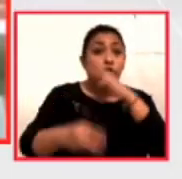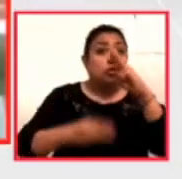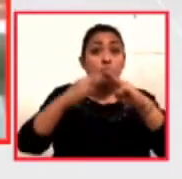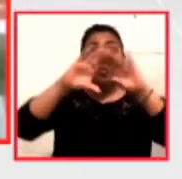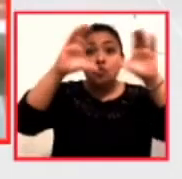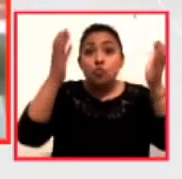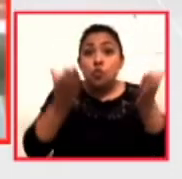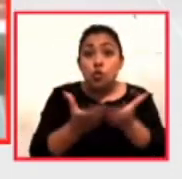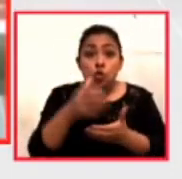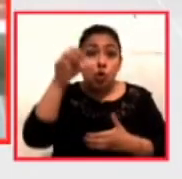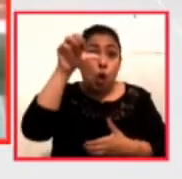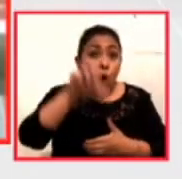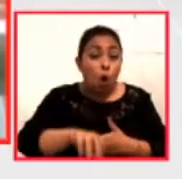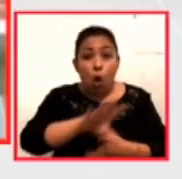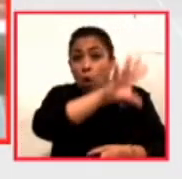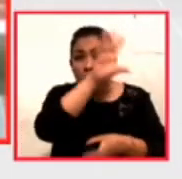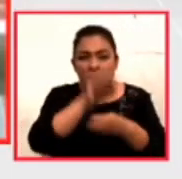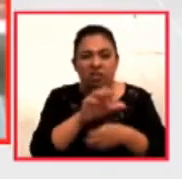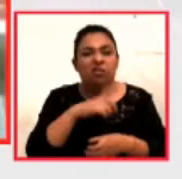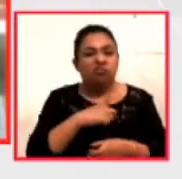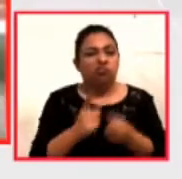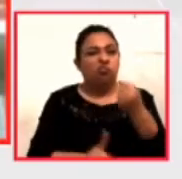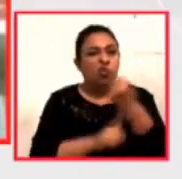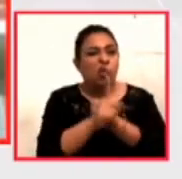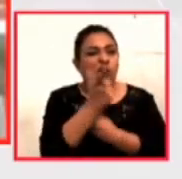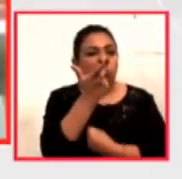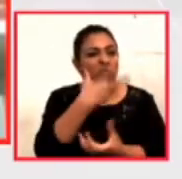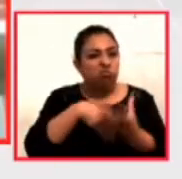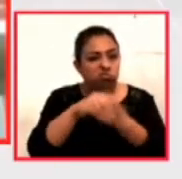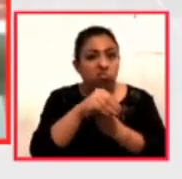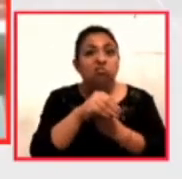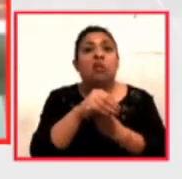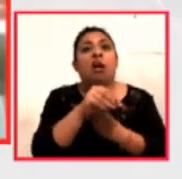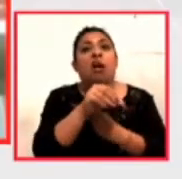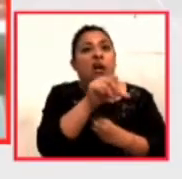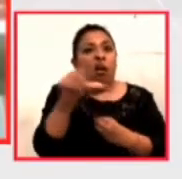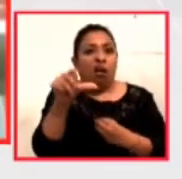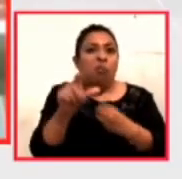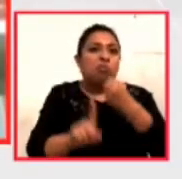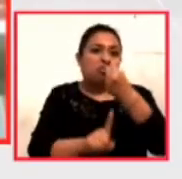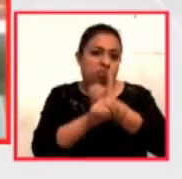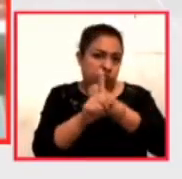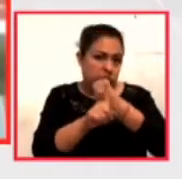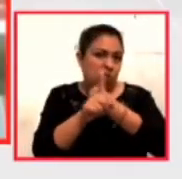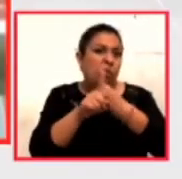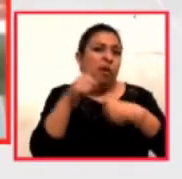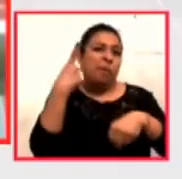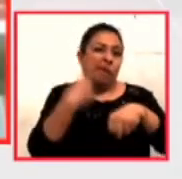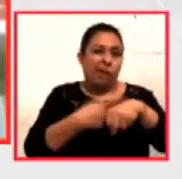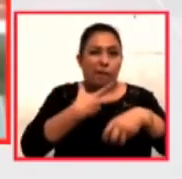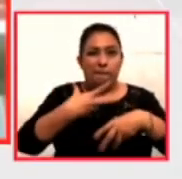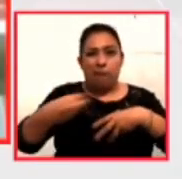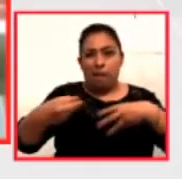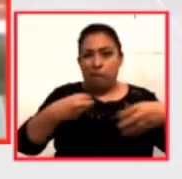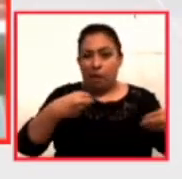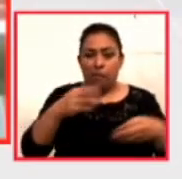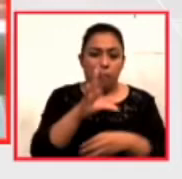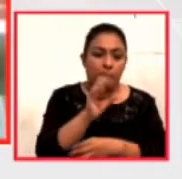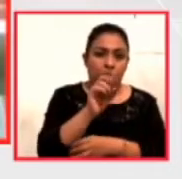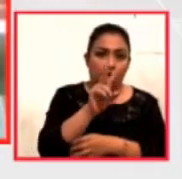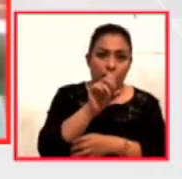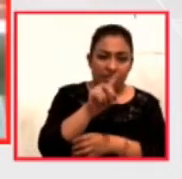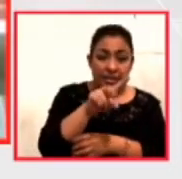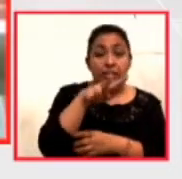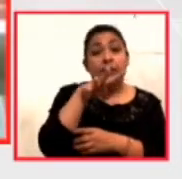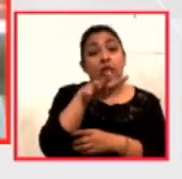viviendo una crisis económica derivada y también potencializada por la crisis pandémica del COVID-19. Por ello,